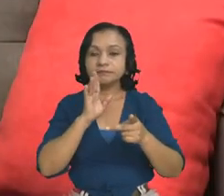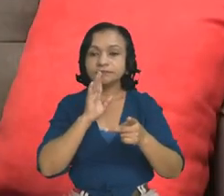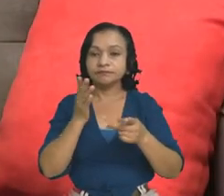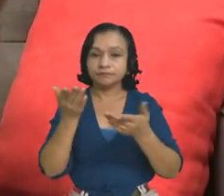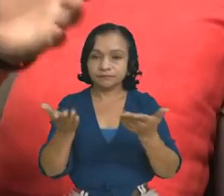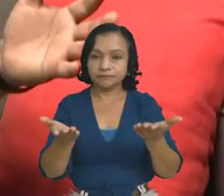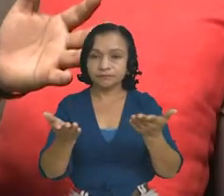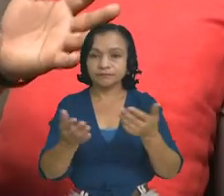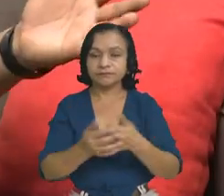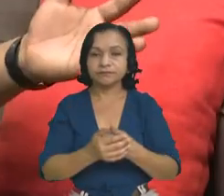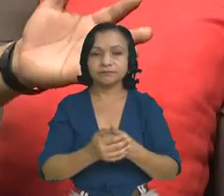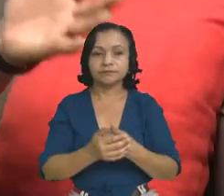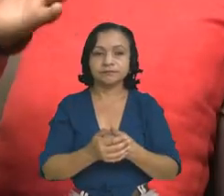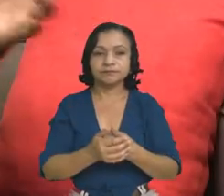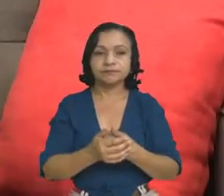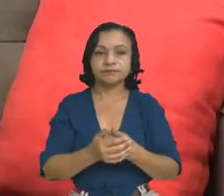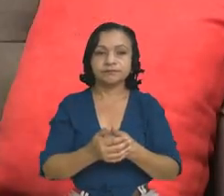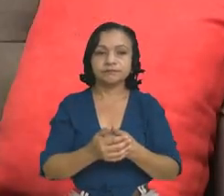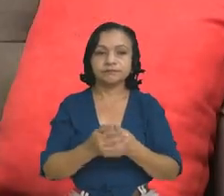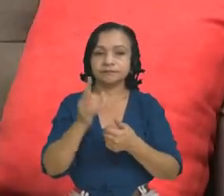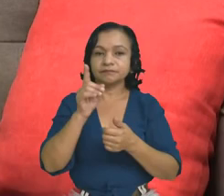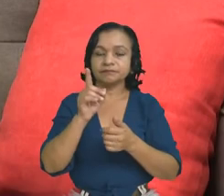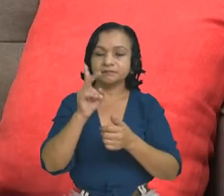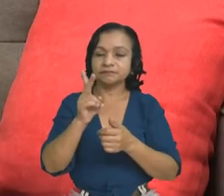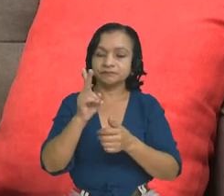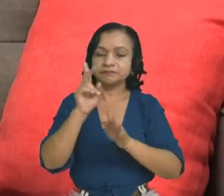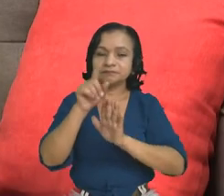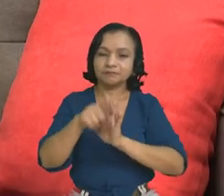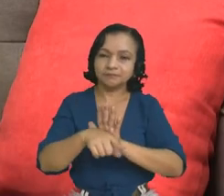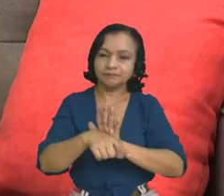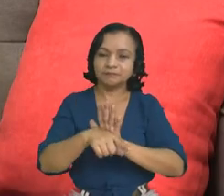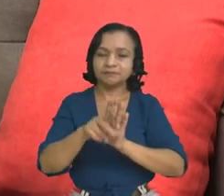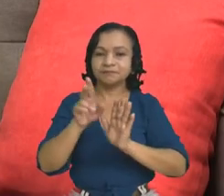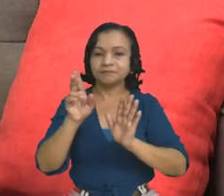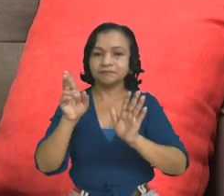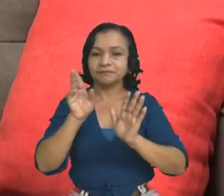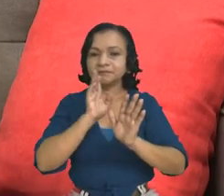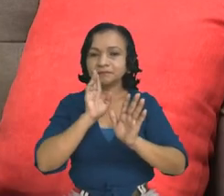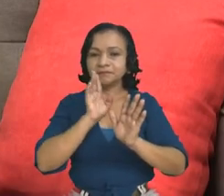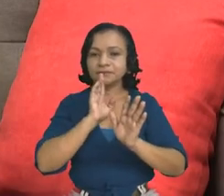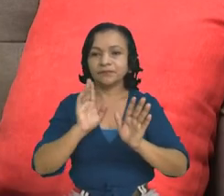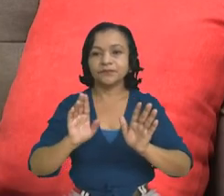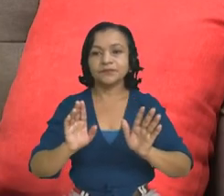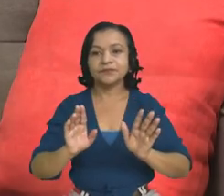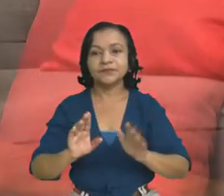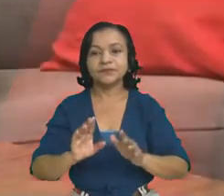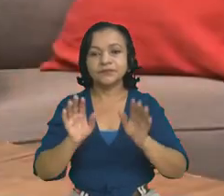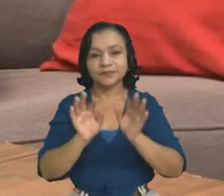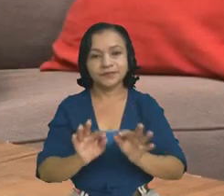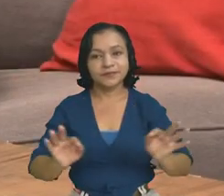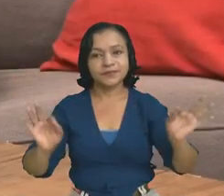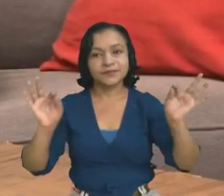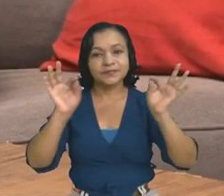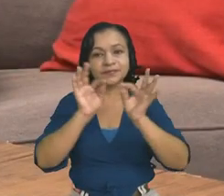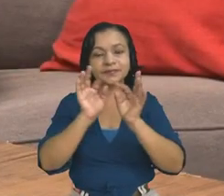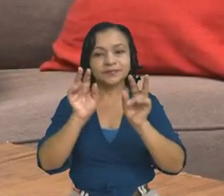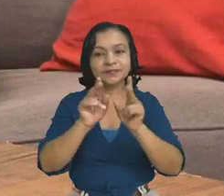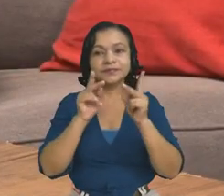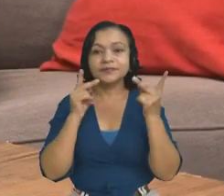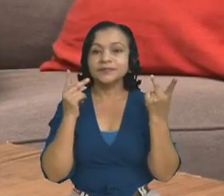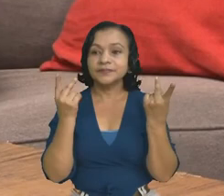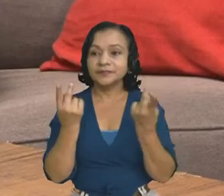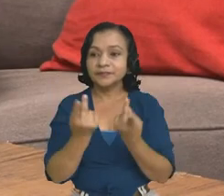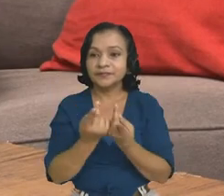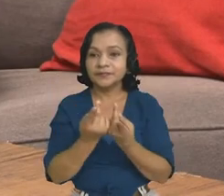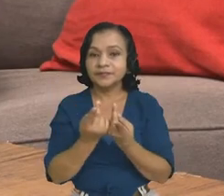parlamentario y ahí sí le pido 2 minutos para hacerlo. Pero muy importante para nuestra población que esté clara de